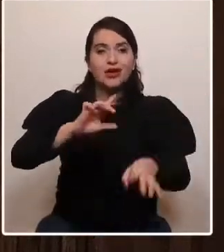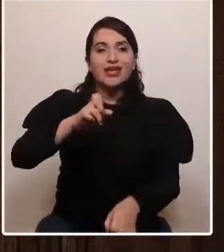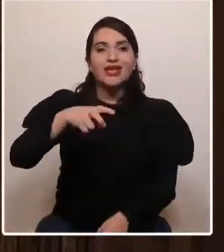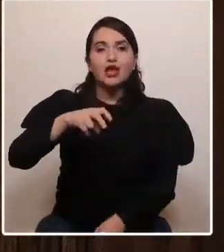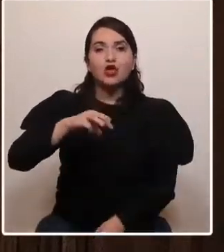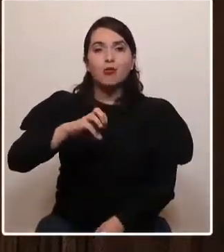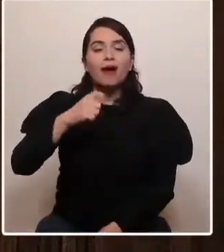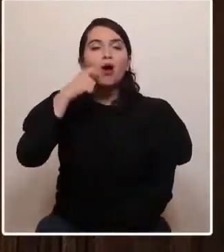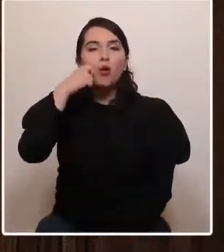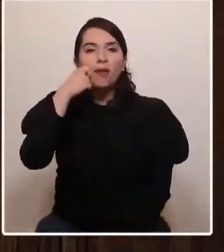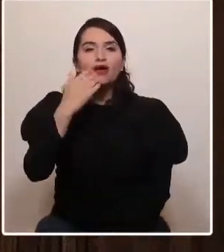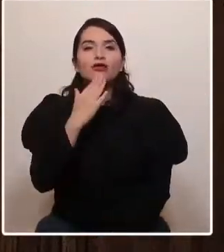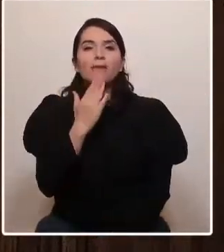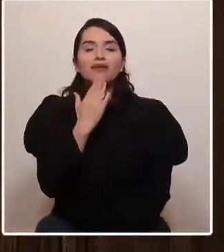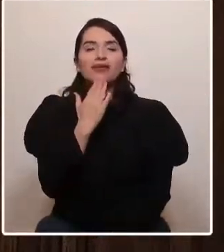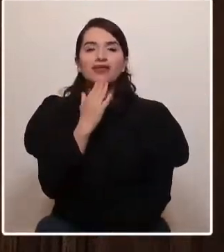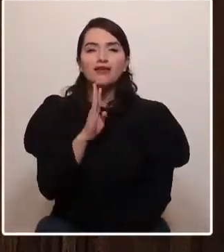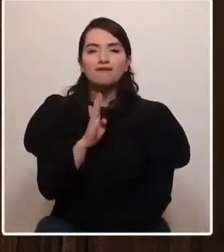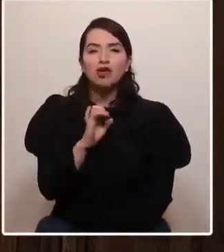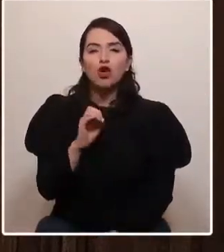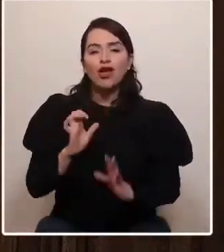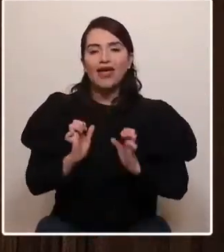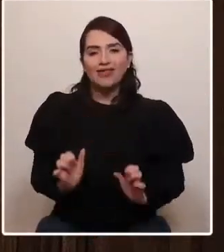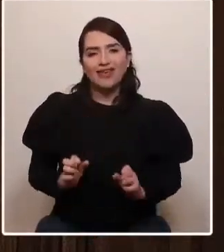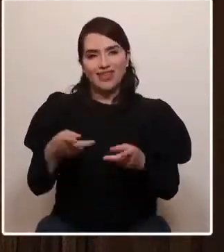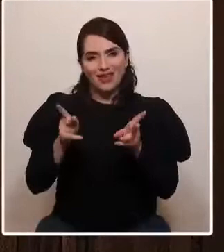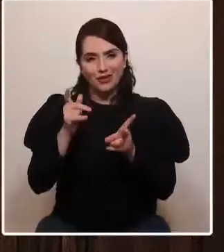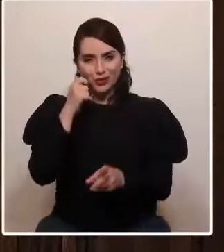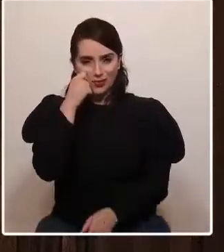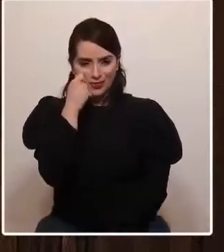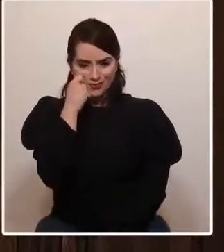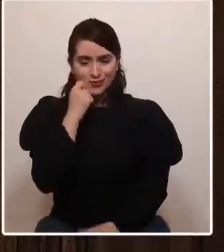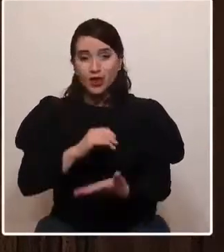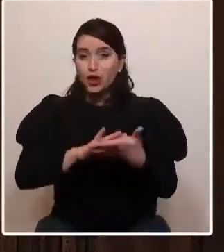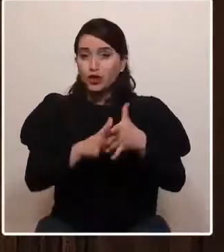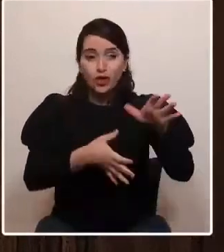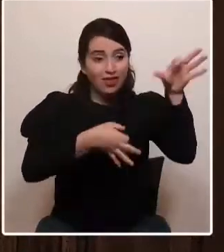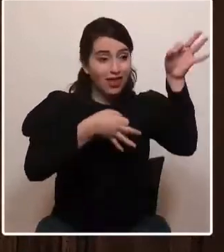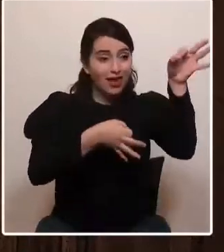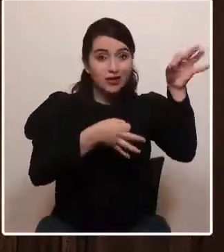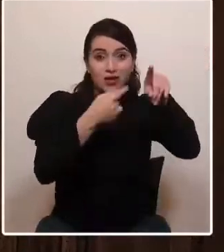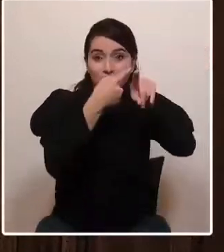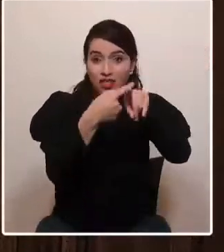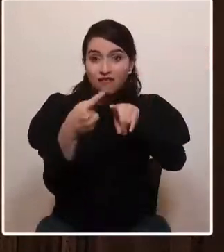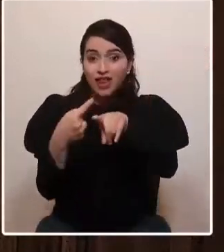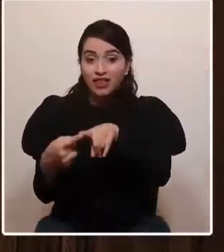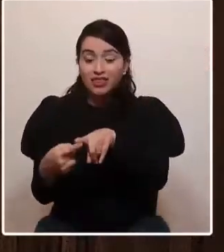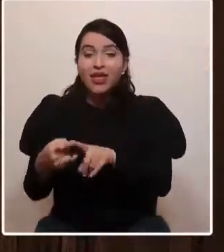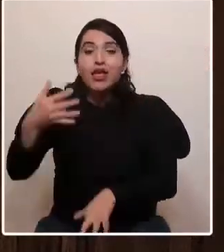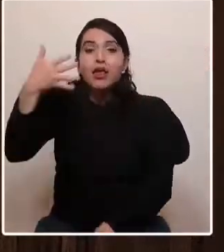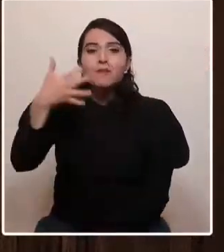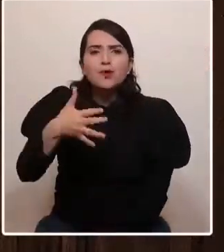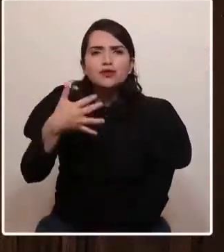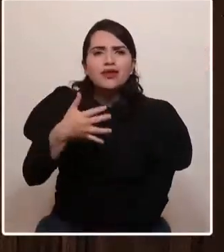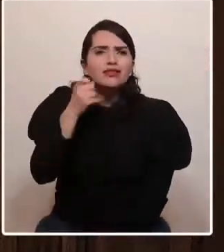en la Declaración Universal sobre Bioética y Derechos Humanos. Todas estas declaraciones han hecho hincapié en la necesidad de resolver los problemas de